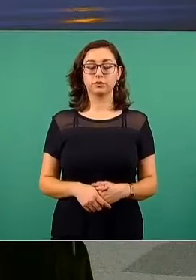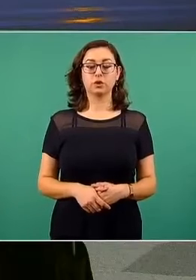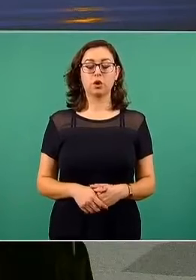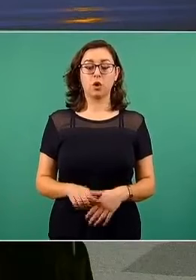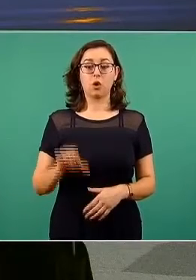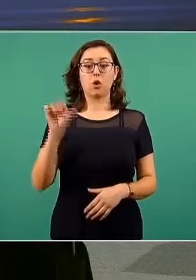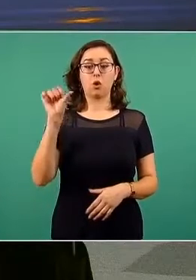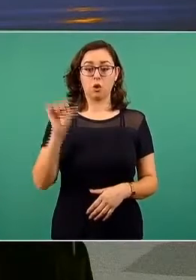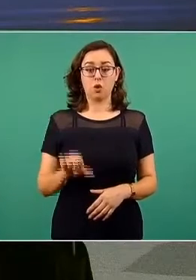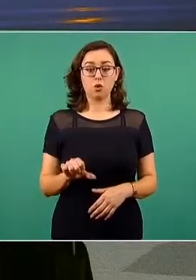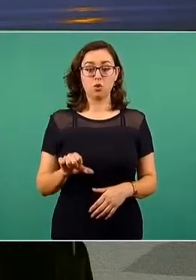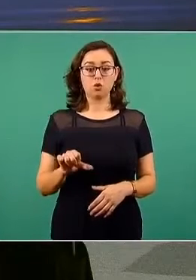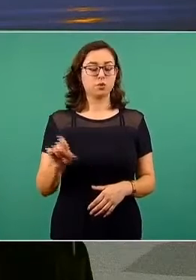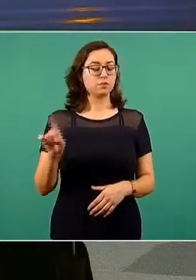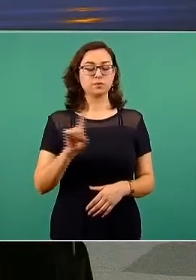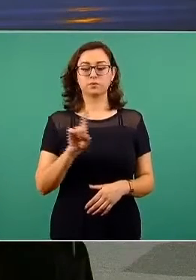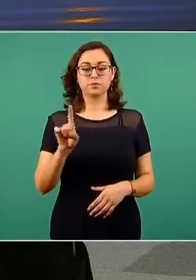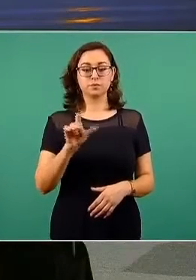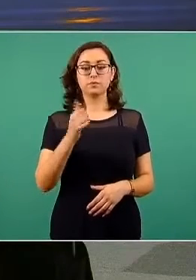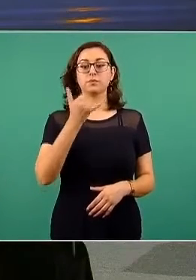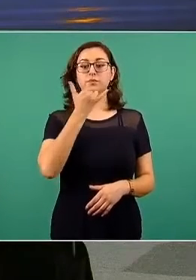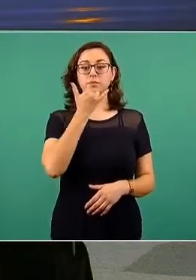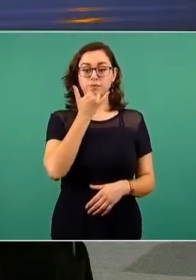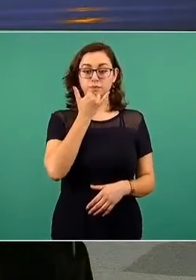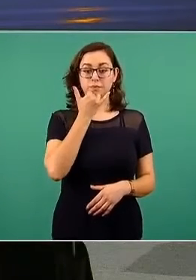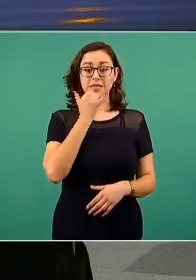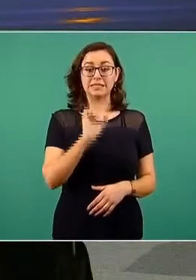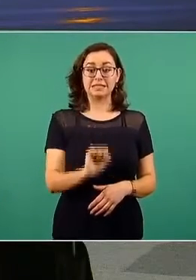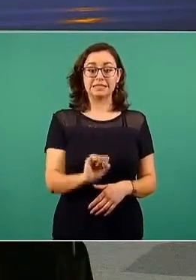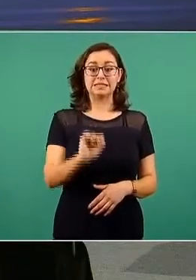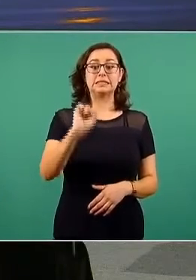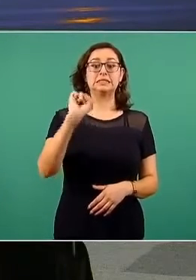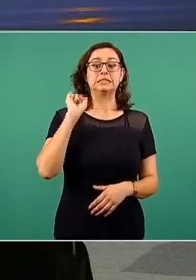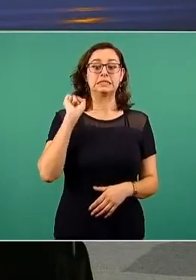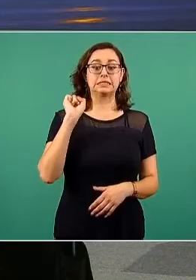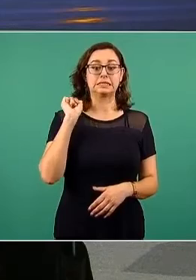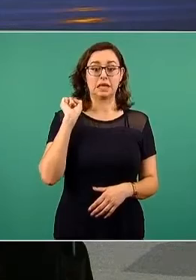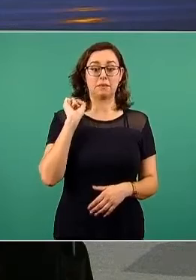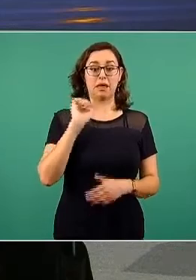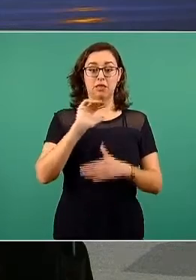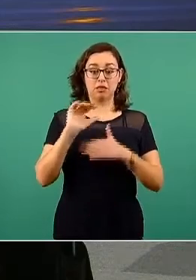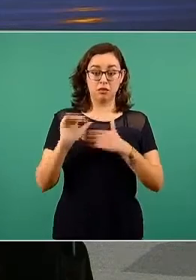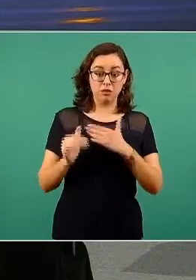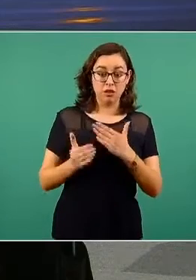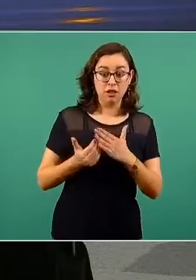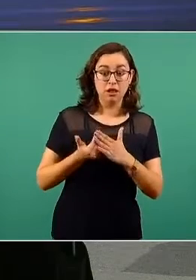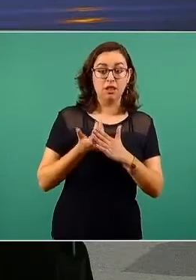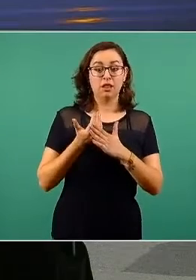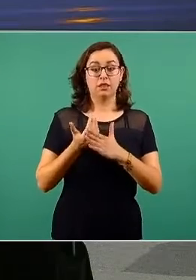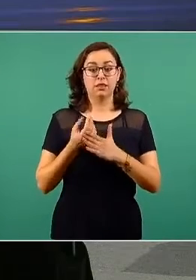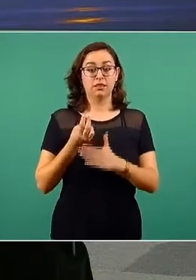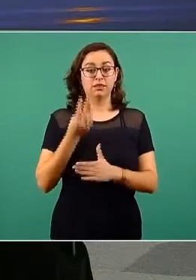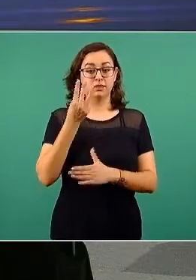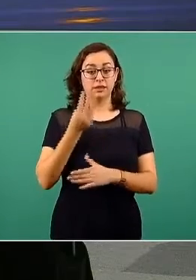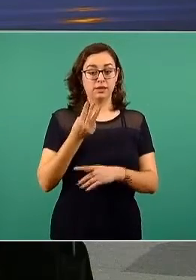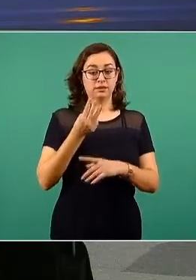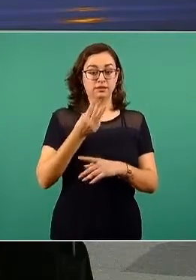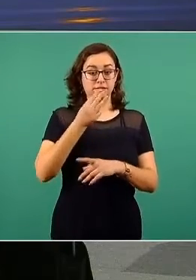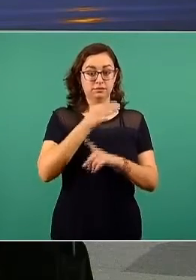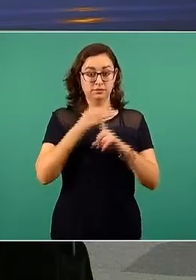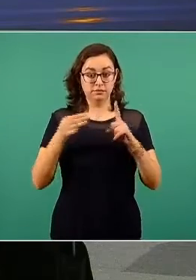Hoy recibimos, bueno, no hoy, perdón, en la madrugada del sábado para el domingo, en la madrugada del sábado para el domingo, a las 3:30 de la